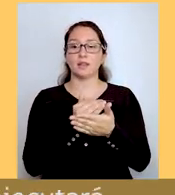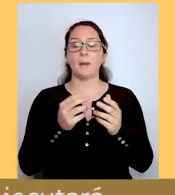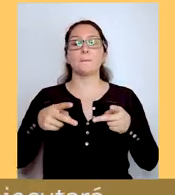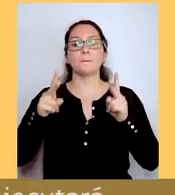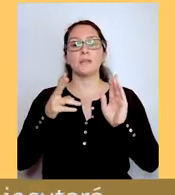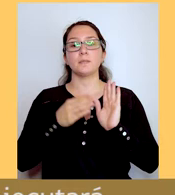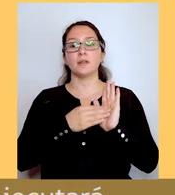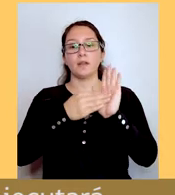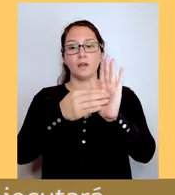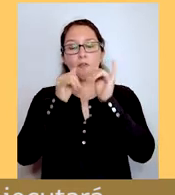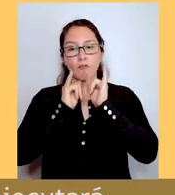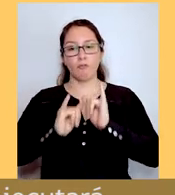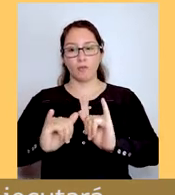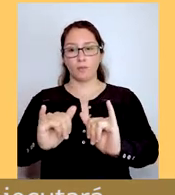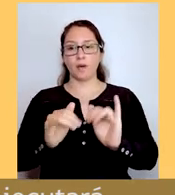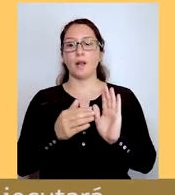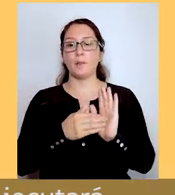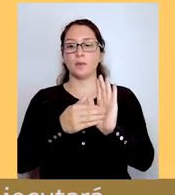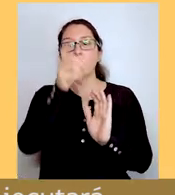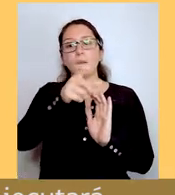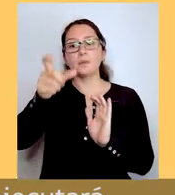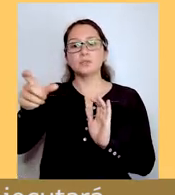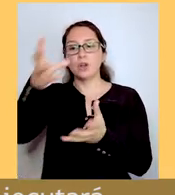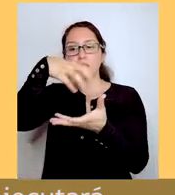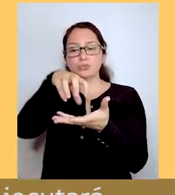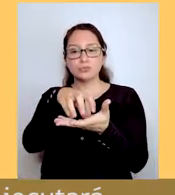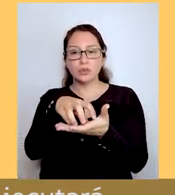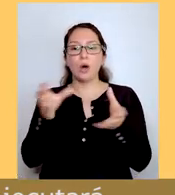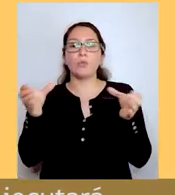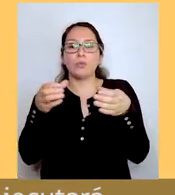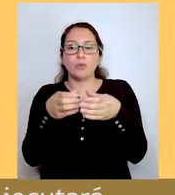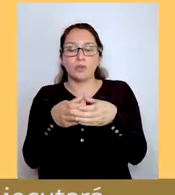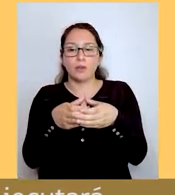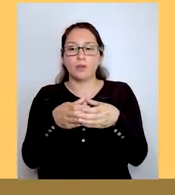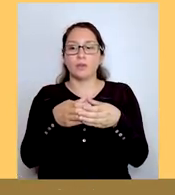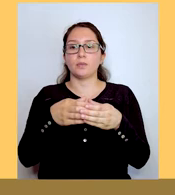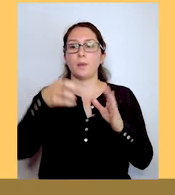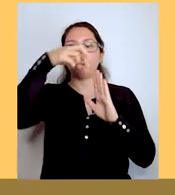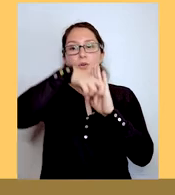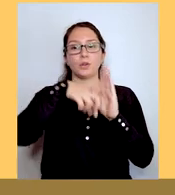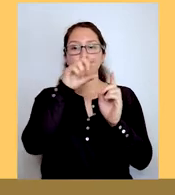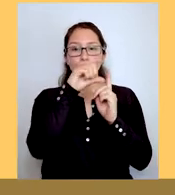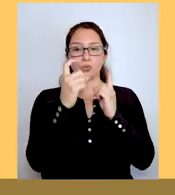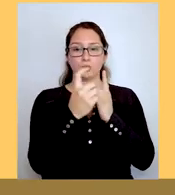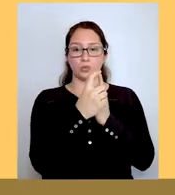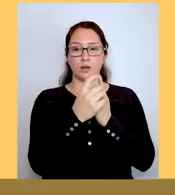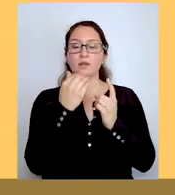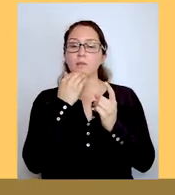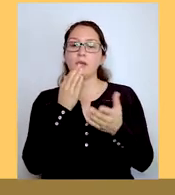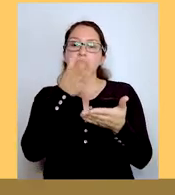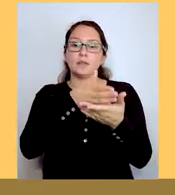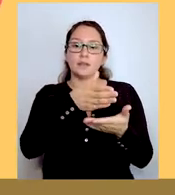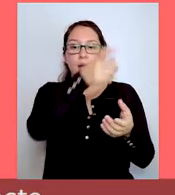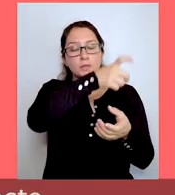y visibilizar tu proyecto cultural con la ciudadanía o comunidad donde se ejecutará, ya sea de manera presencial o